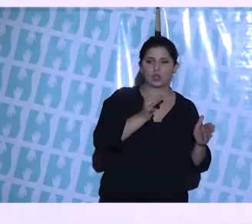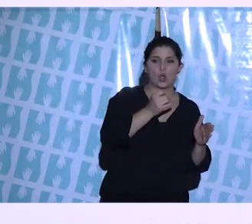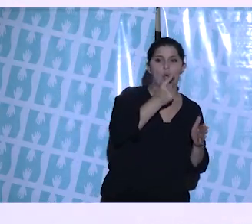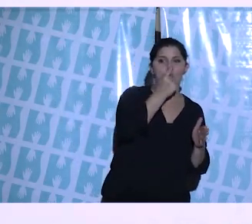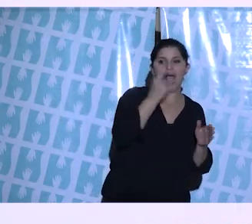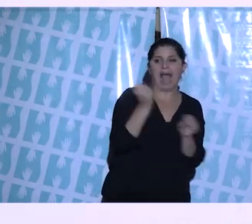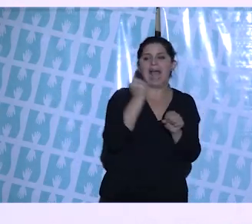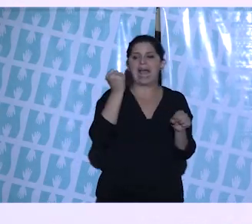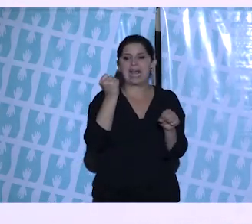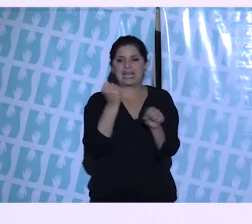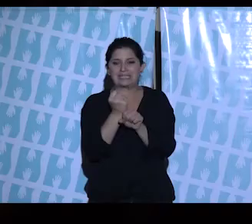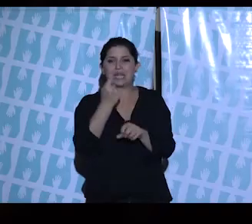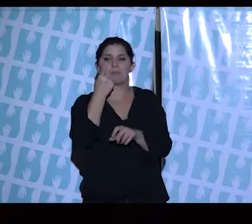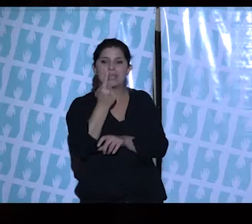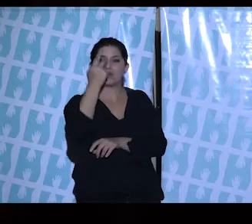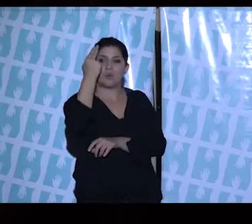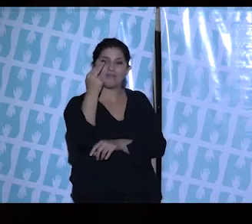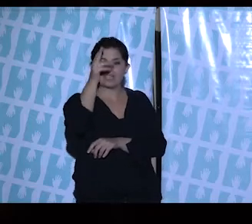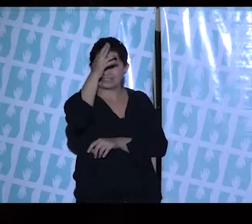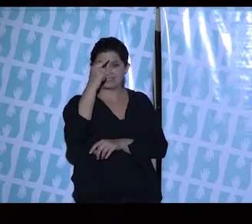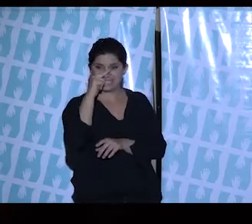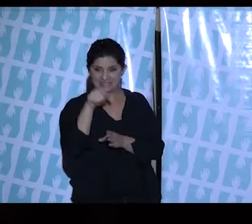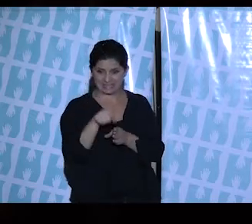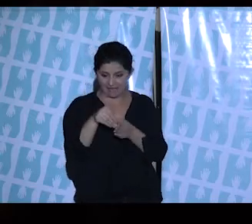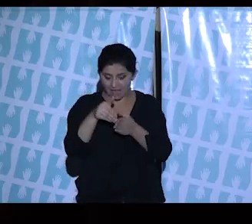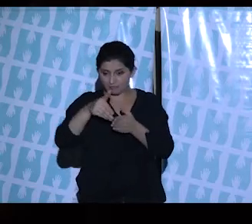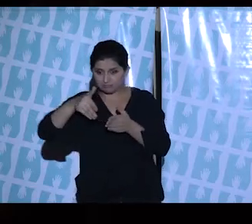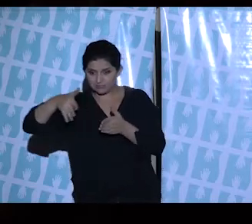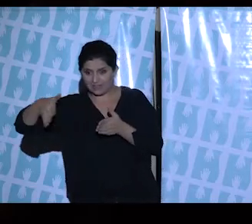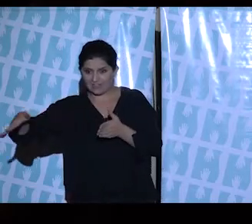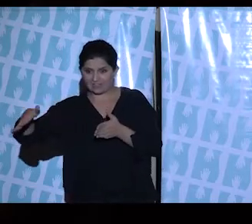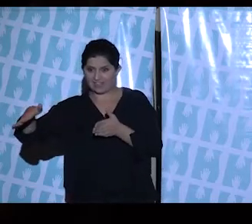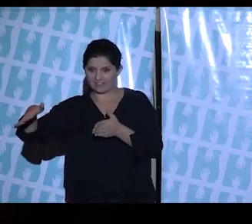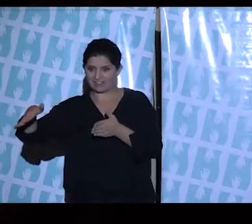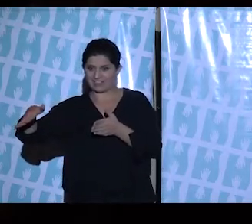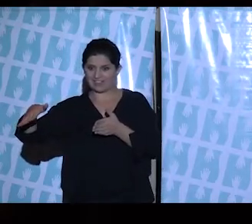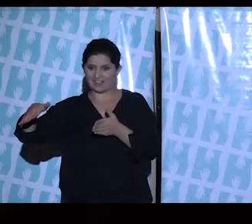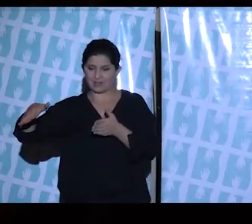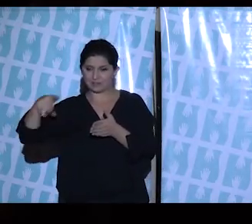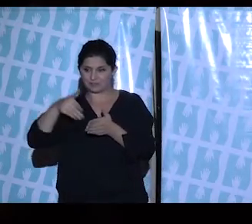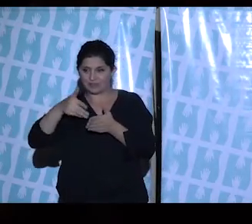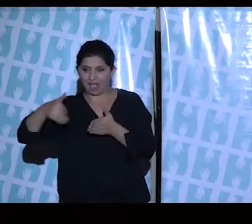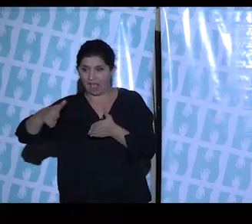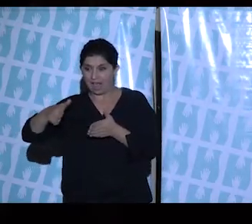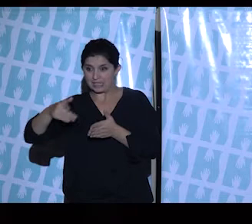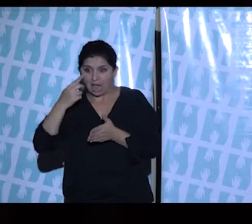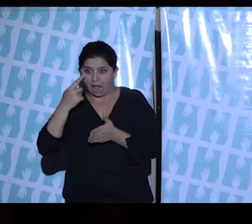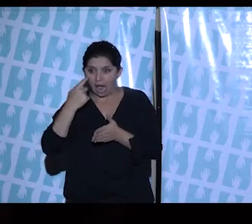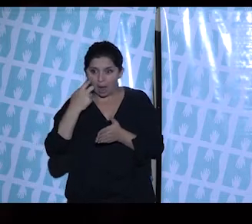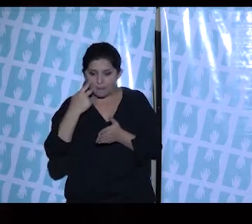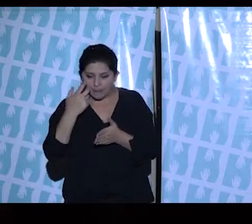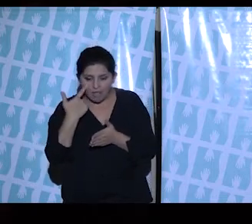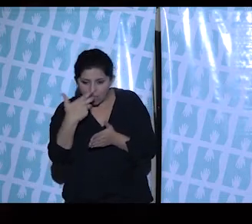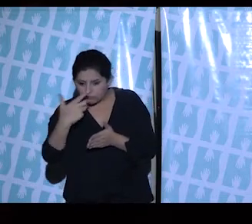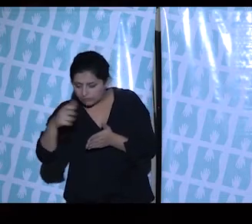1967. Luego el conocimiento empezó a adquirir mayor velocidad, lo